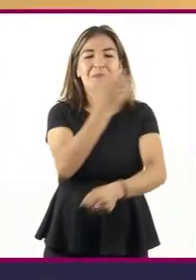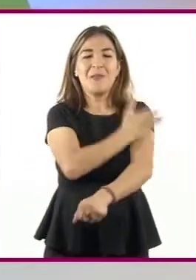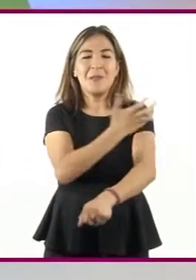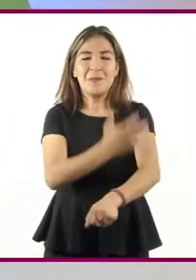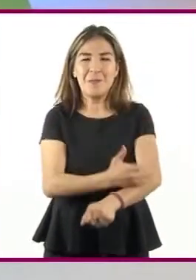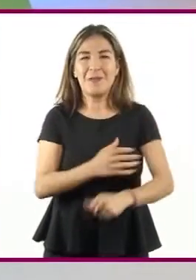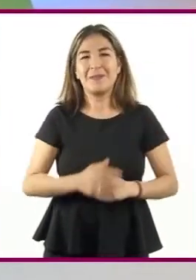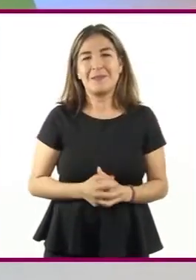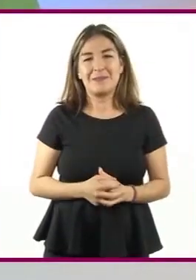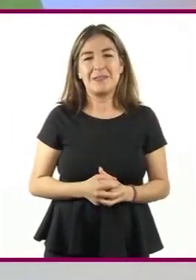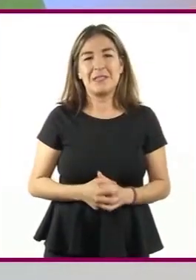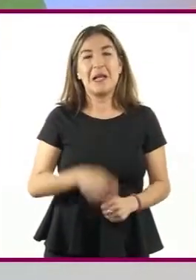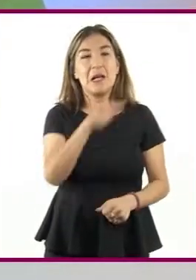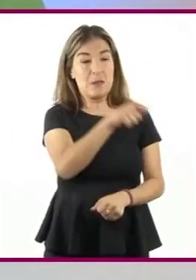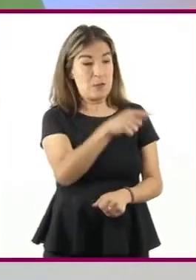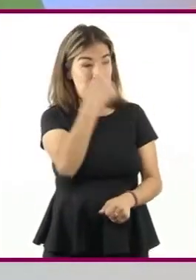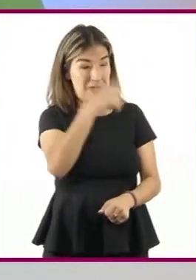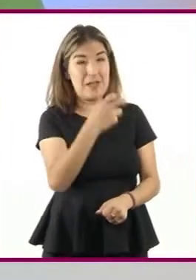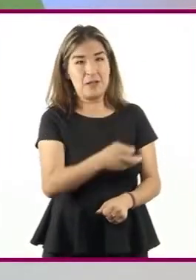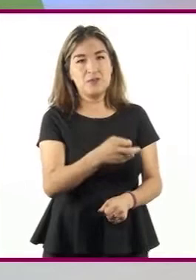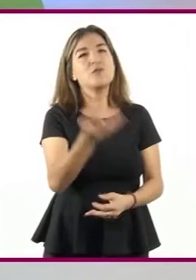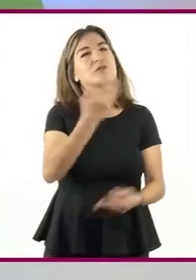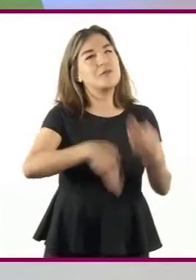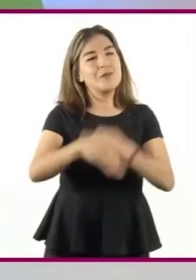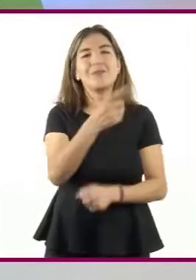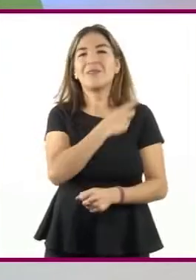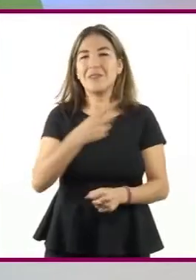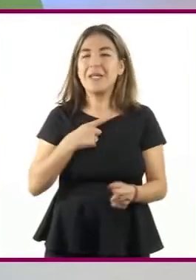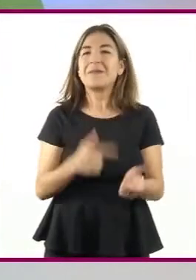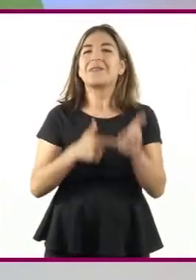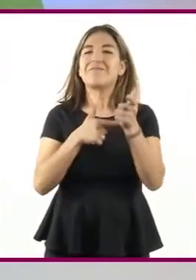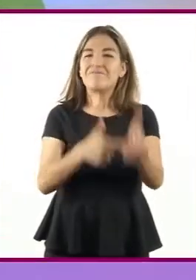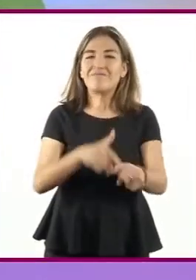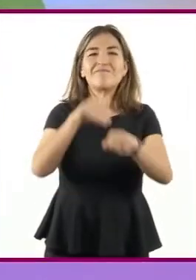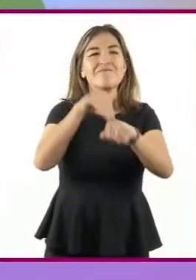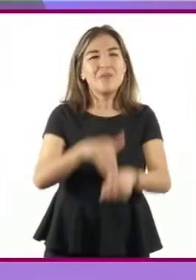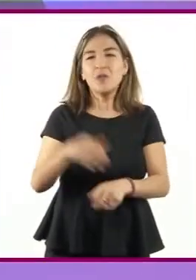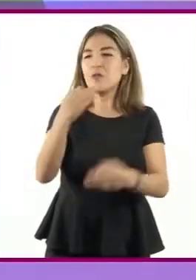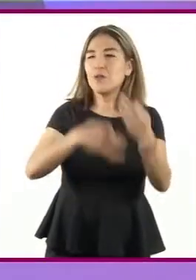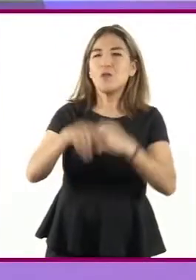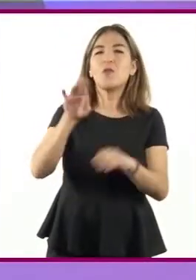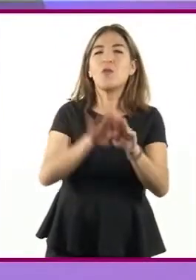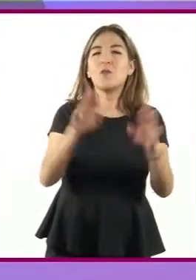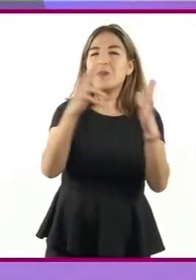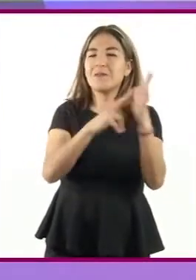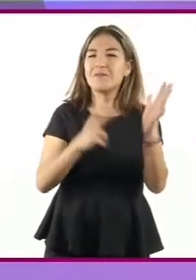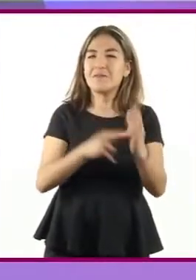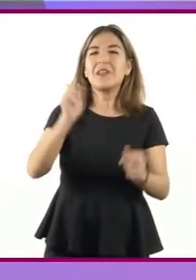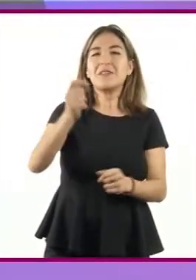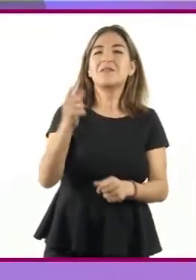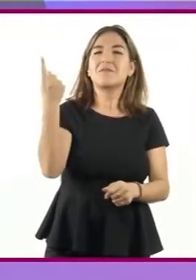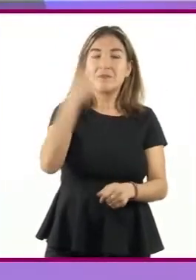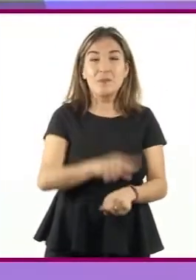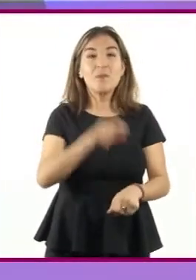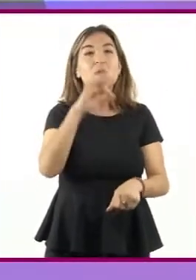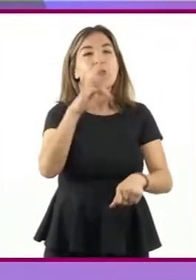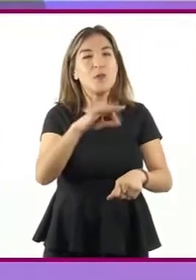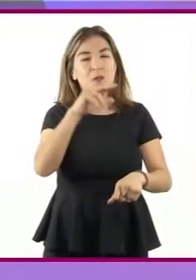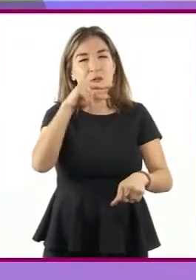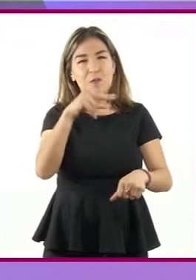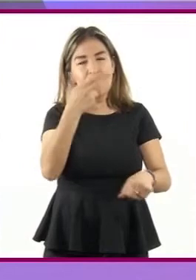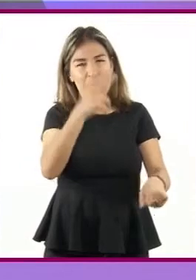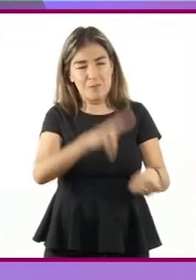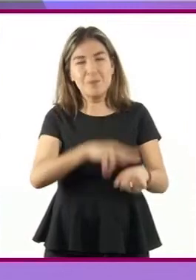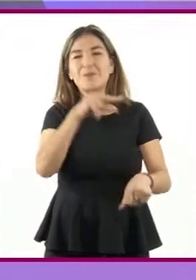compañeros. Pues para eso debemos seguir al pie de la letra las recomendaciones de las autoridades sanitarias.